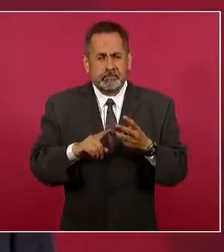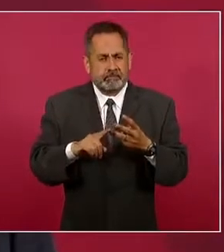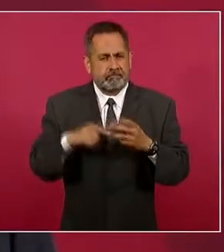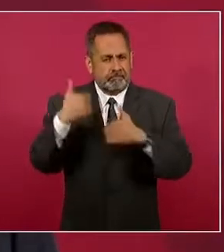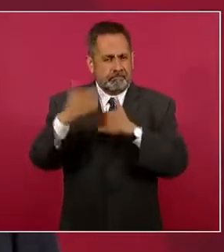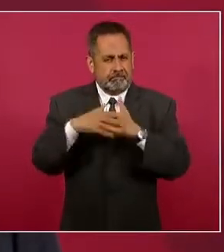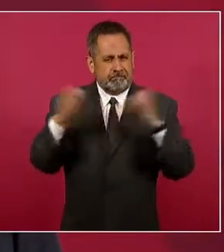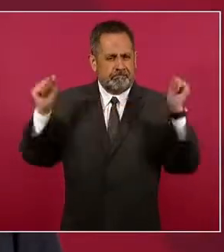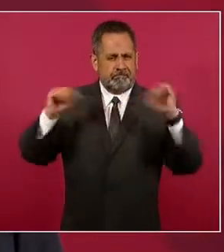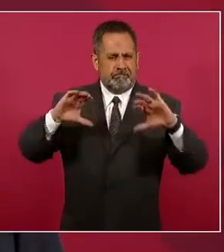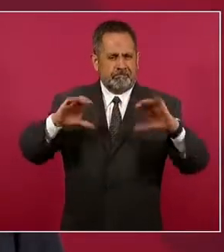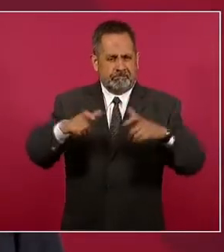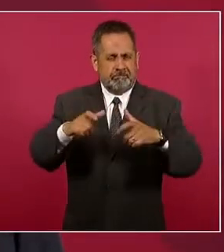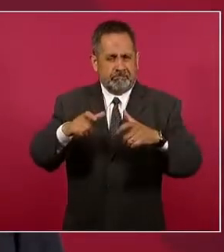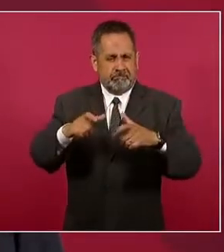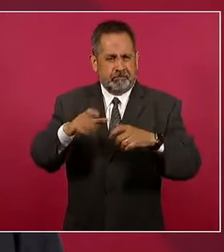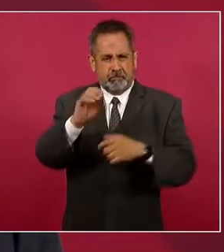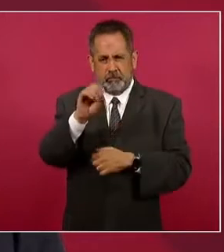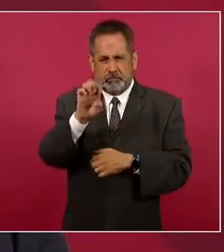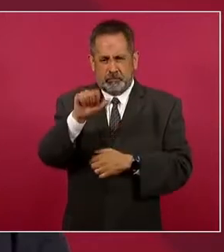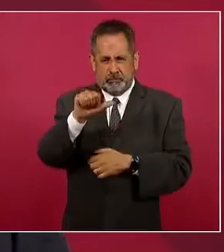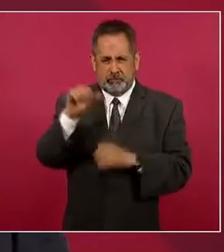las Américas.